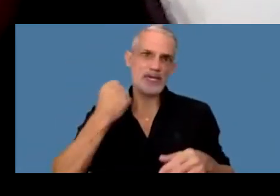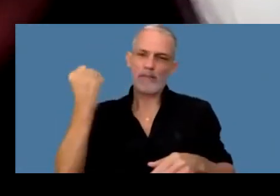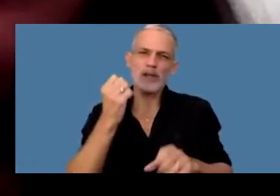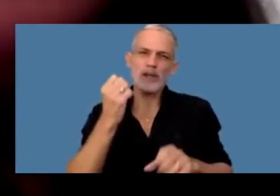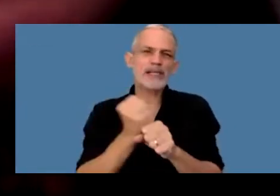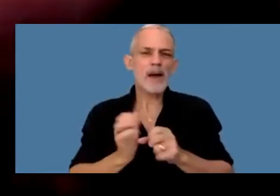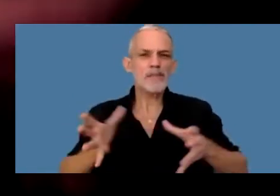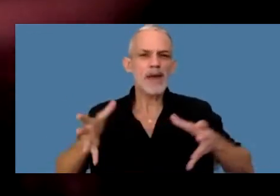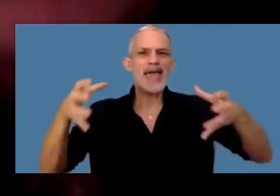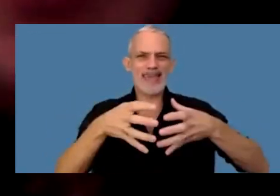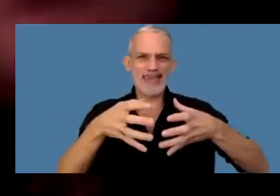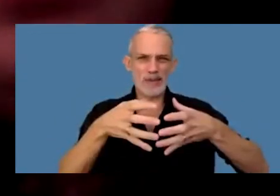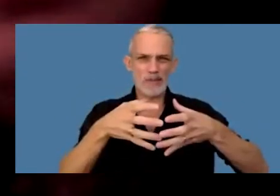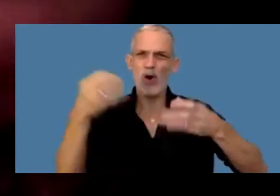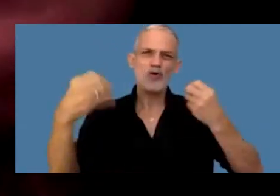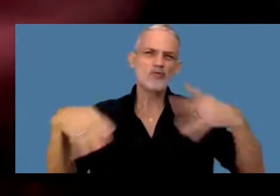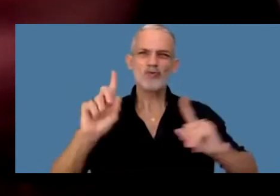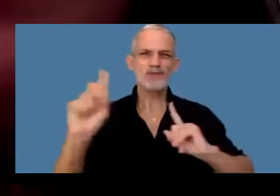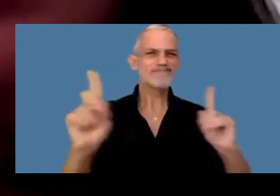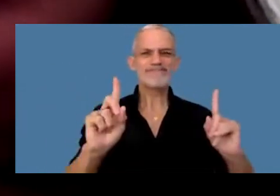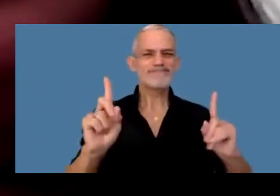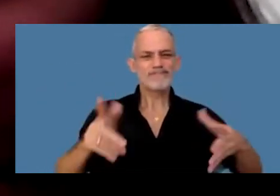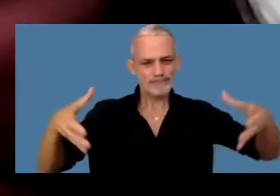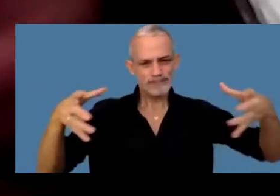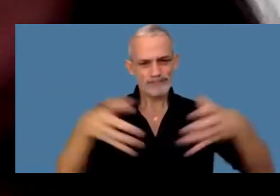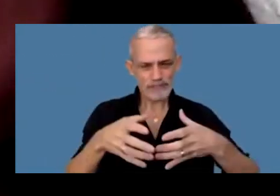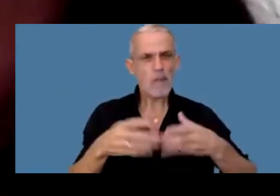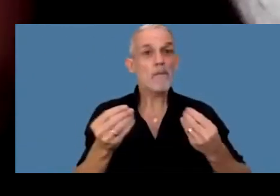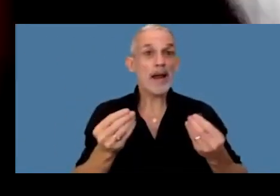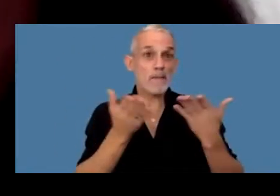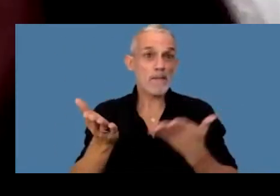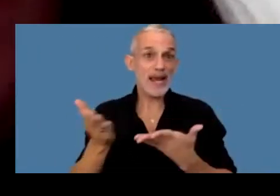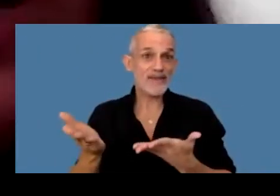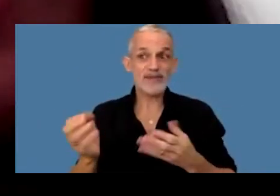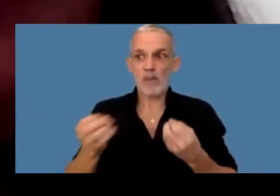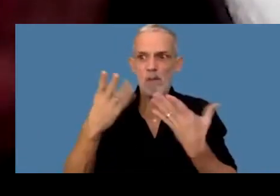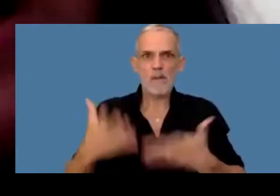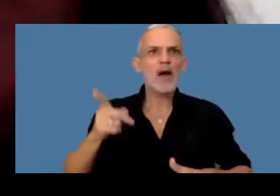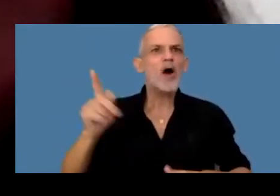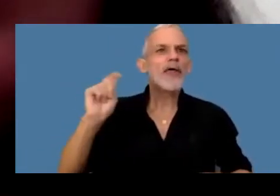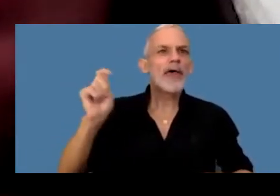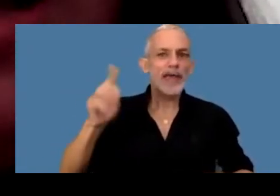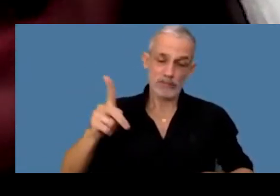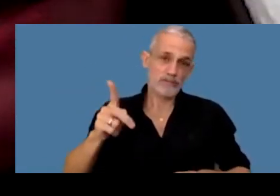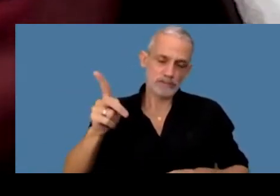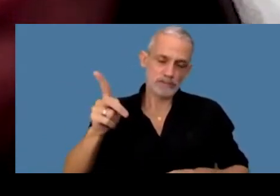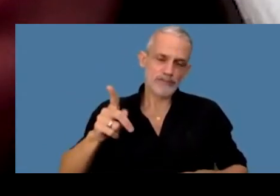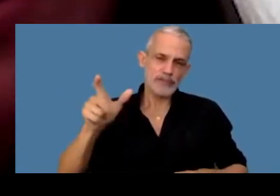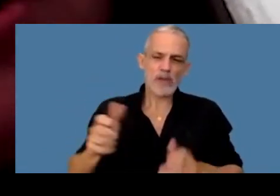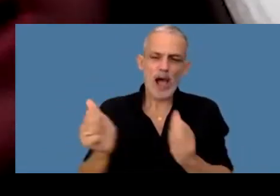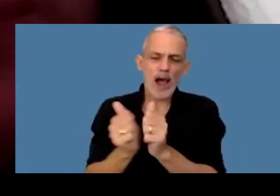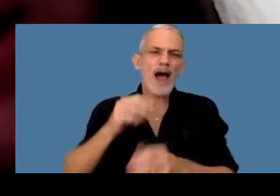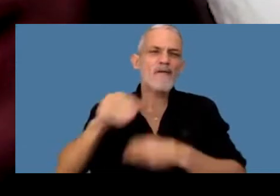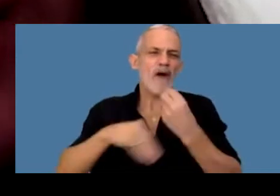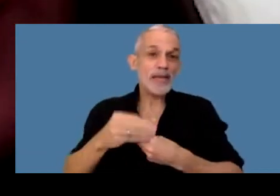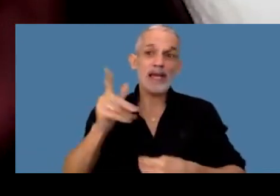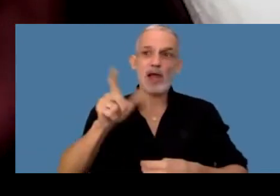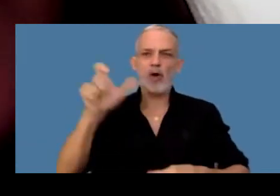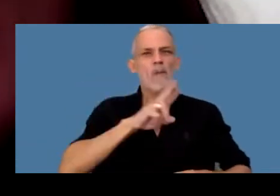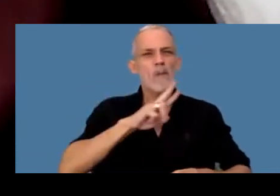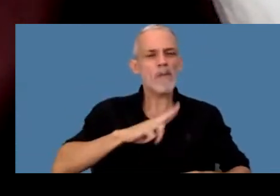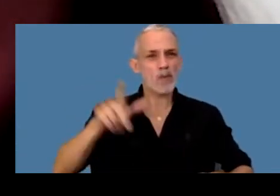conocimiento científico nos alejó muchas veces de toda esta otra cosa que hoy por hoy